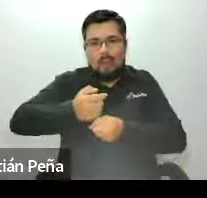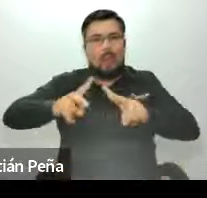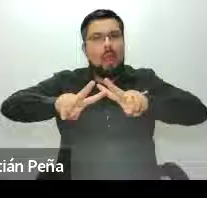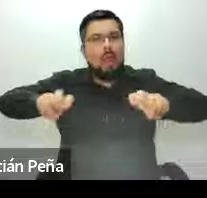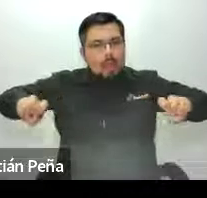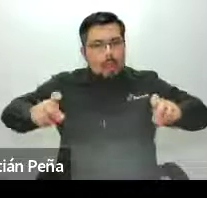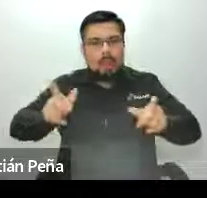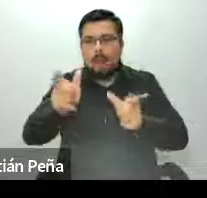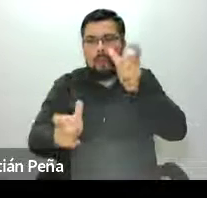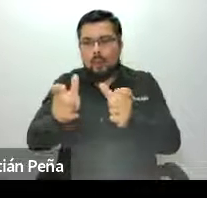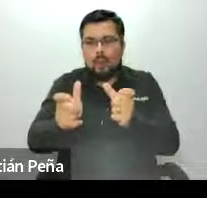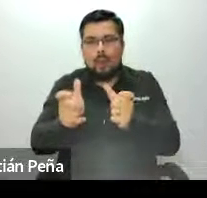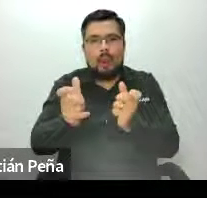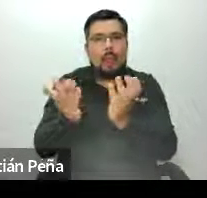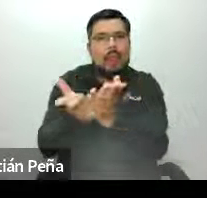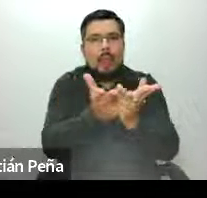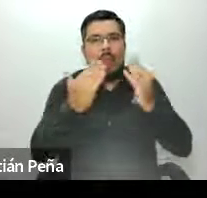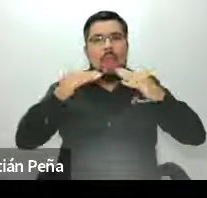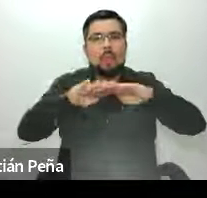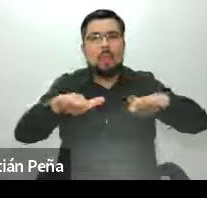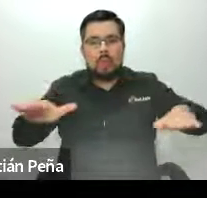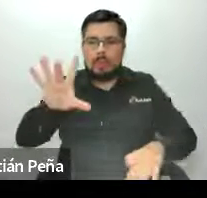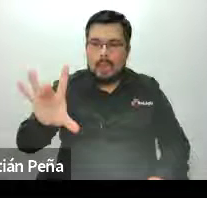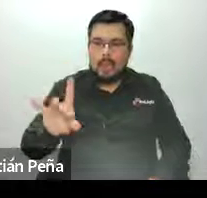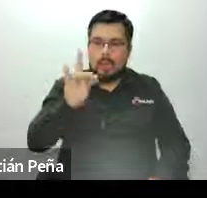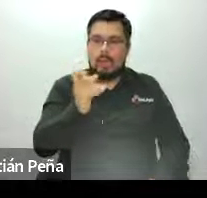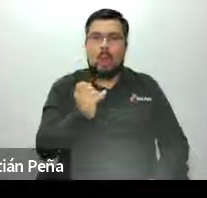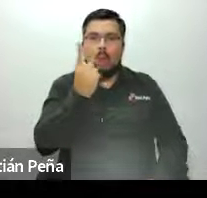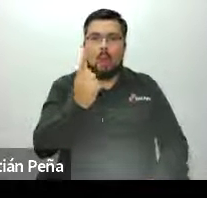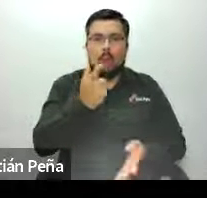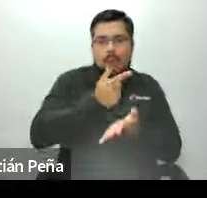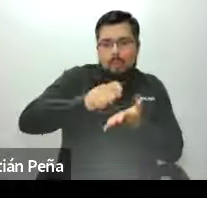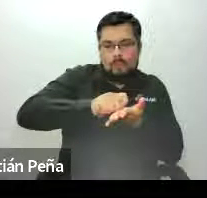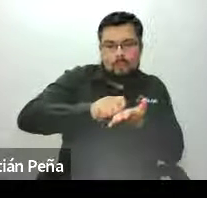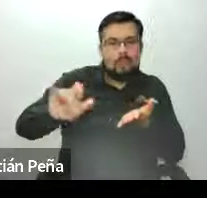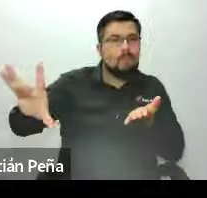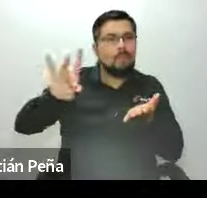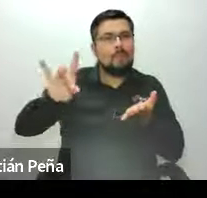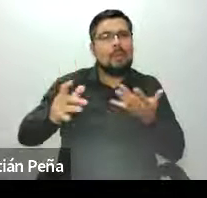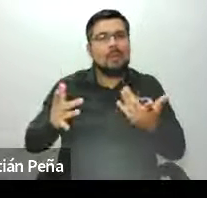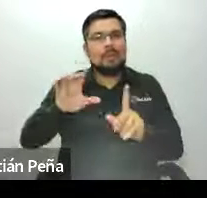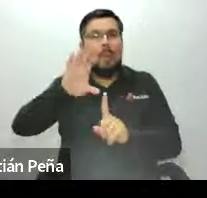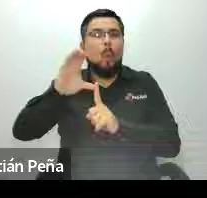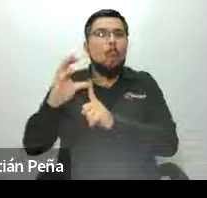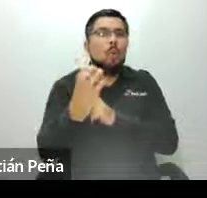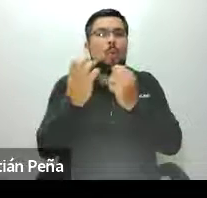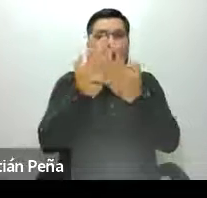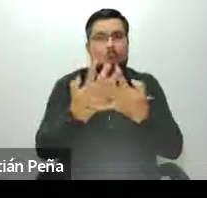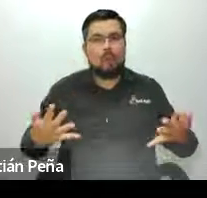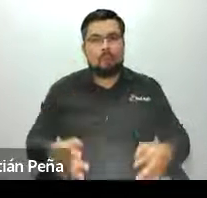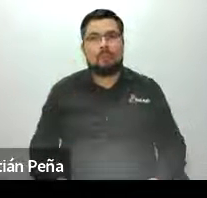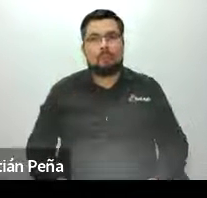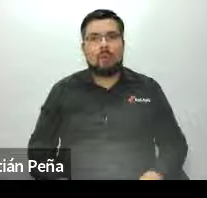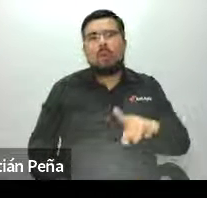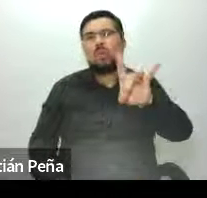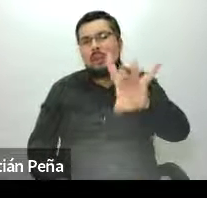era el escritor que iban a indagar, formaba parte de una especie de lo que nosotros llamamos cultura curricular, ¿no? Tú ya sabías que eso venía,